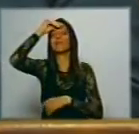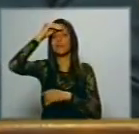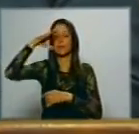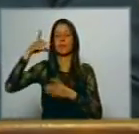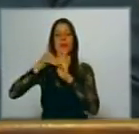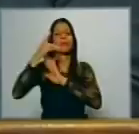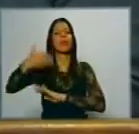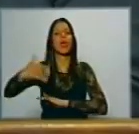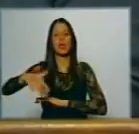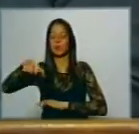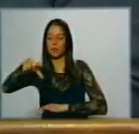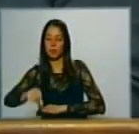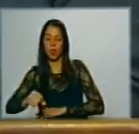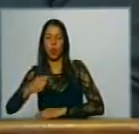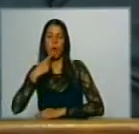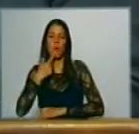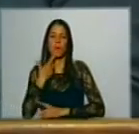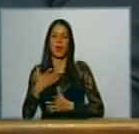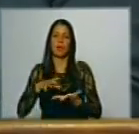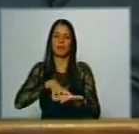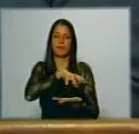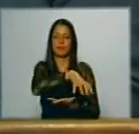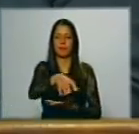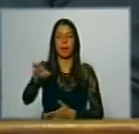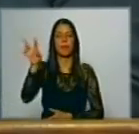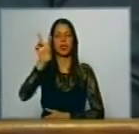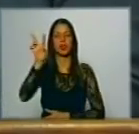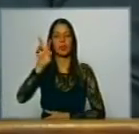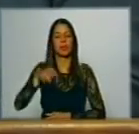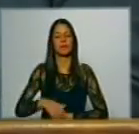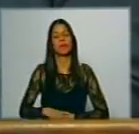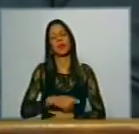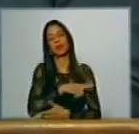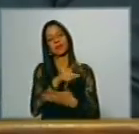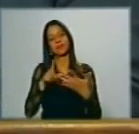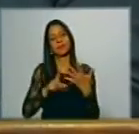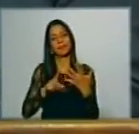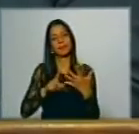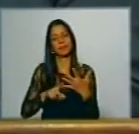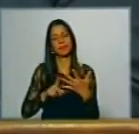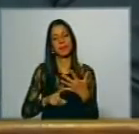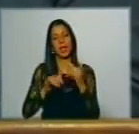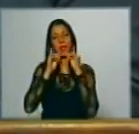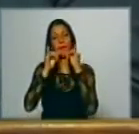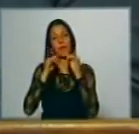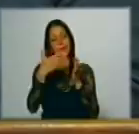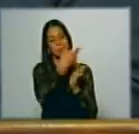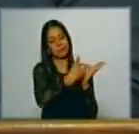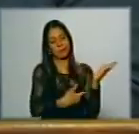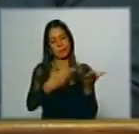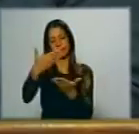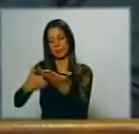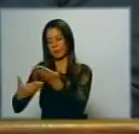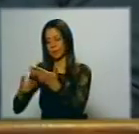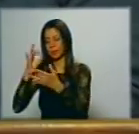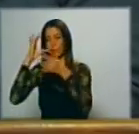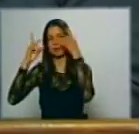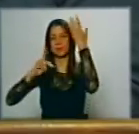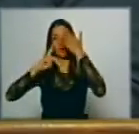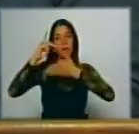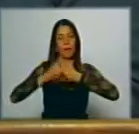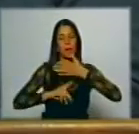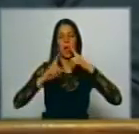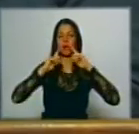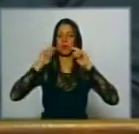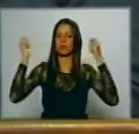servicios existentes en el territorio nacional. 5. Recopilar, elaborar, procesar y